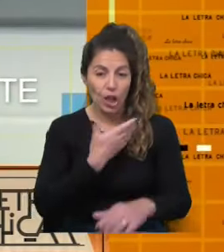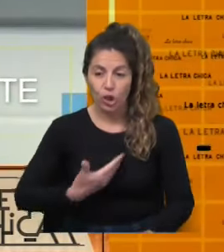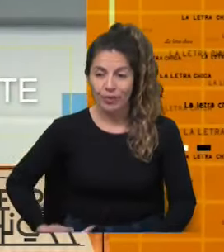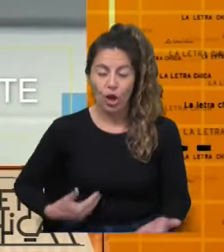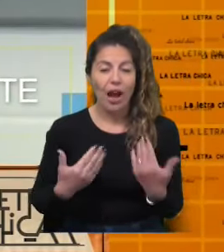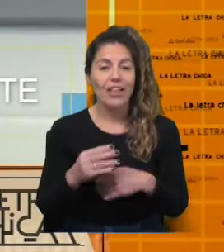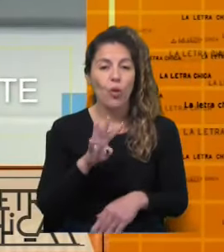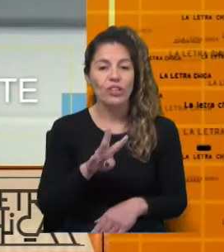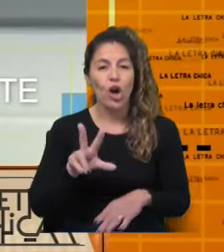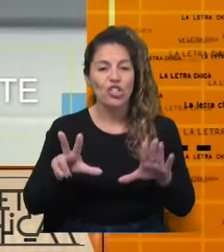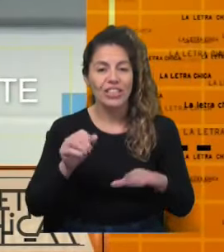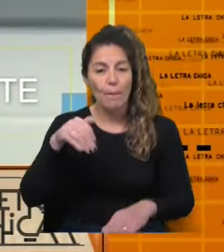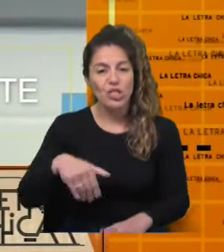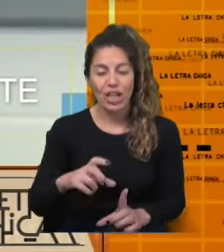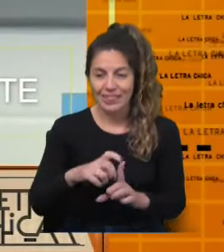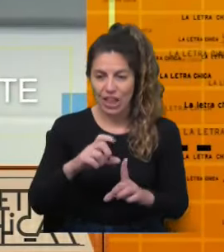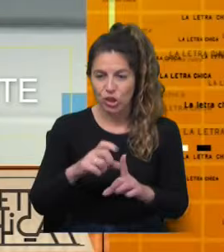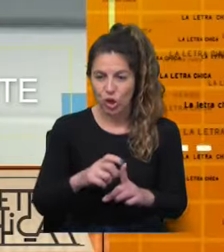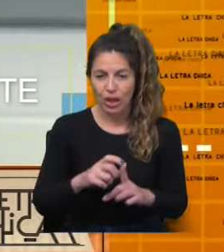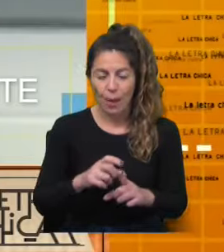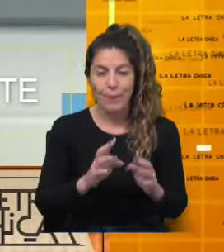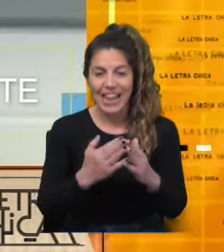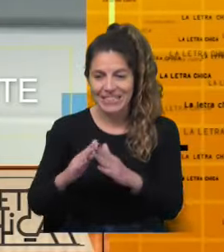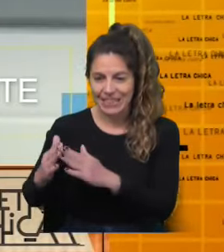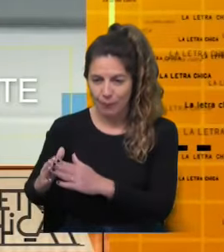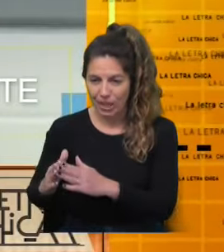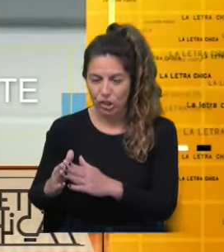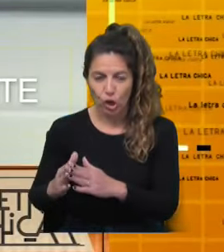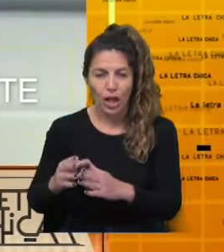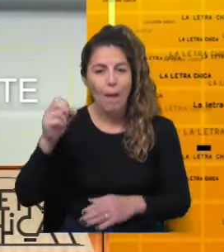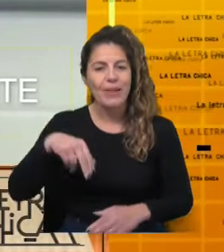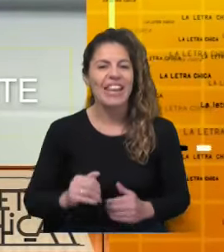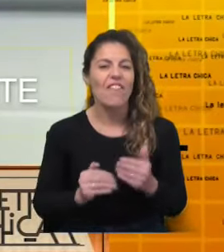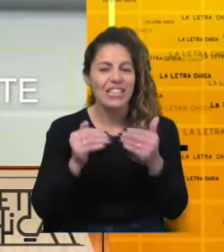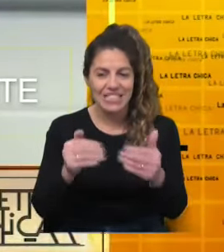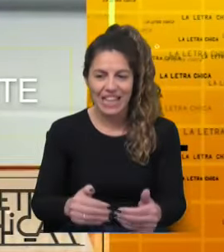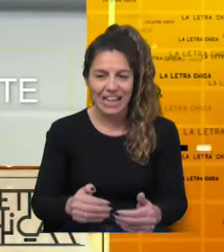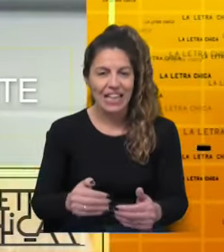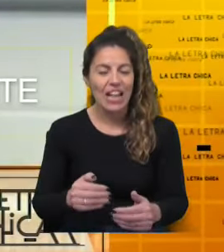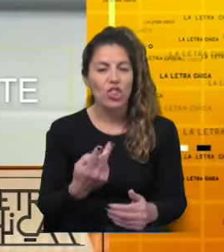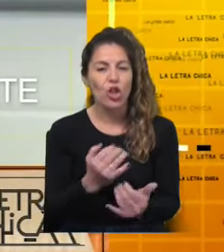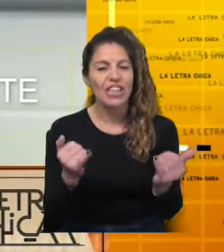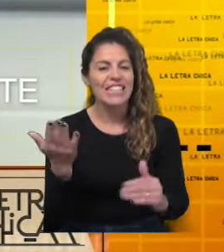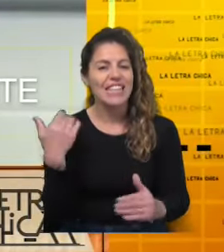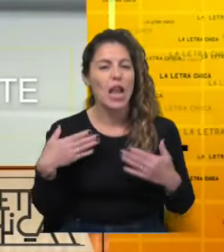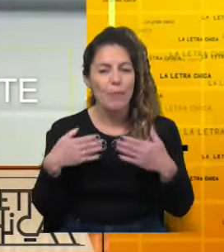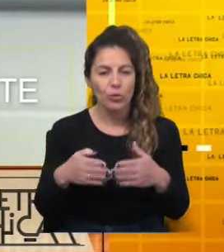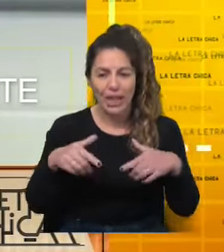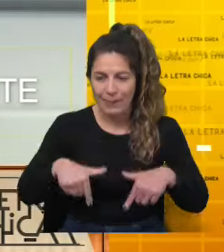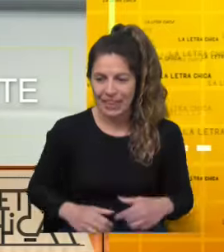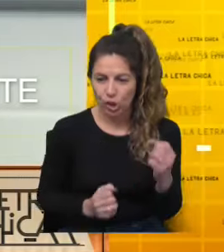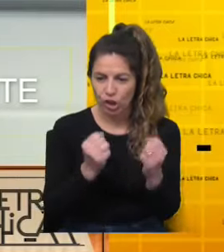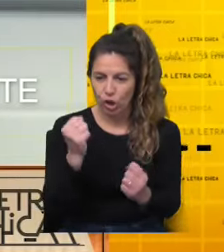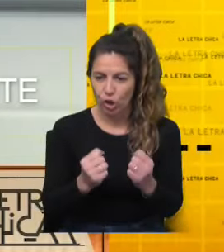de los 480 millones de dólares para asentamientos, ¿verdad? Del plan Avanzar. Antes de ayer yo le pregunté al Ministerio de